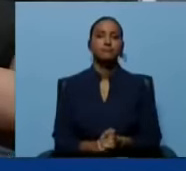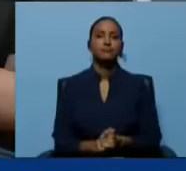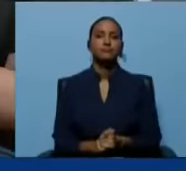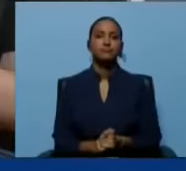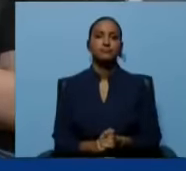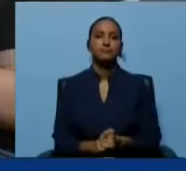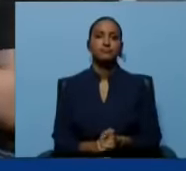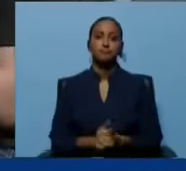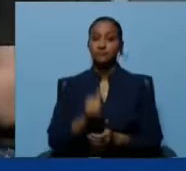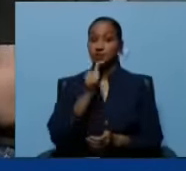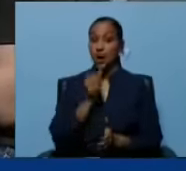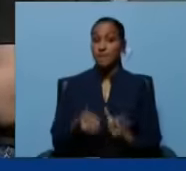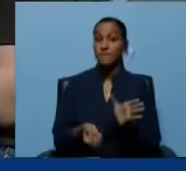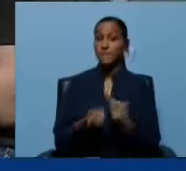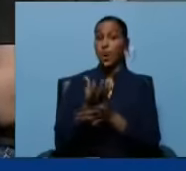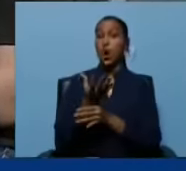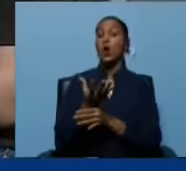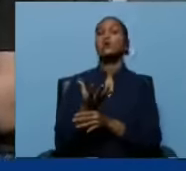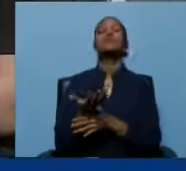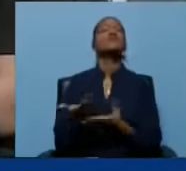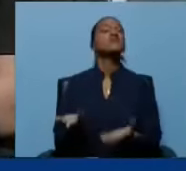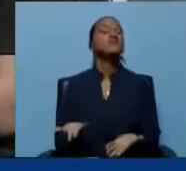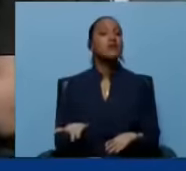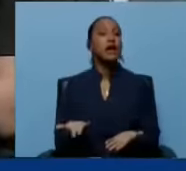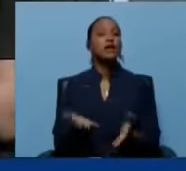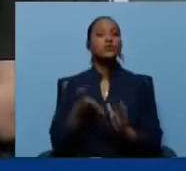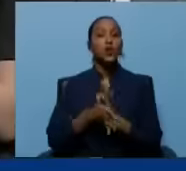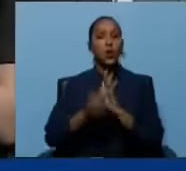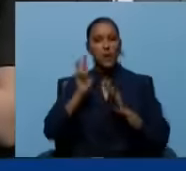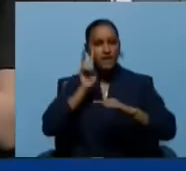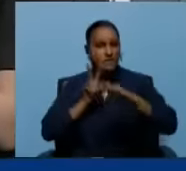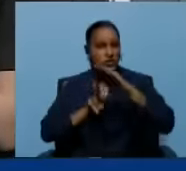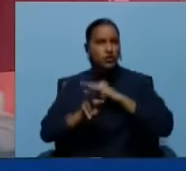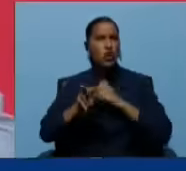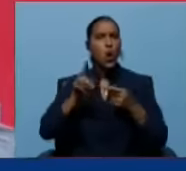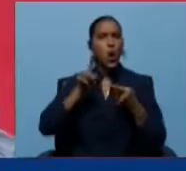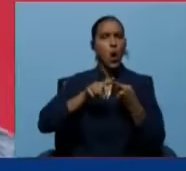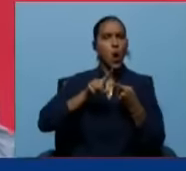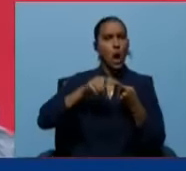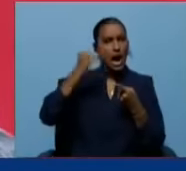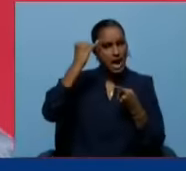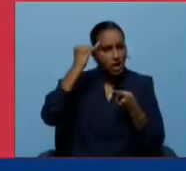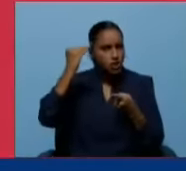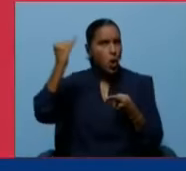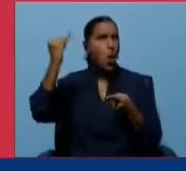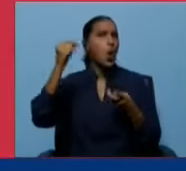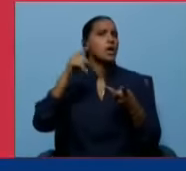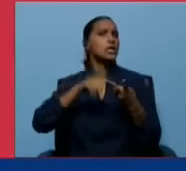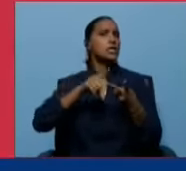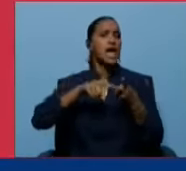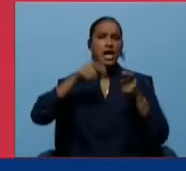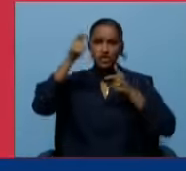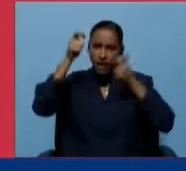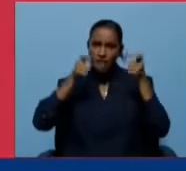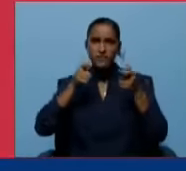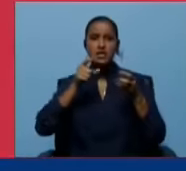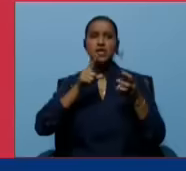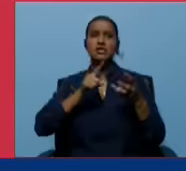doctrina bolivariana, al calor de la doctrina chavista, al calor de nuestras experiencias y